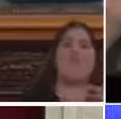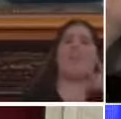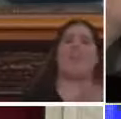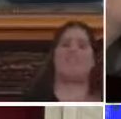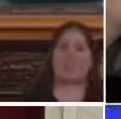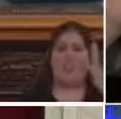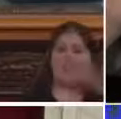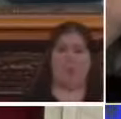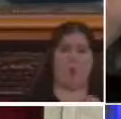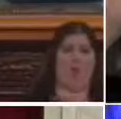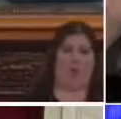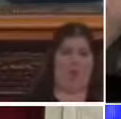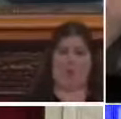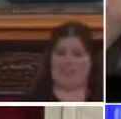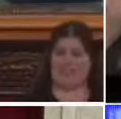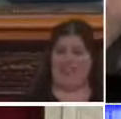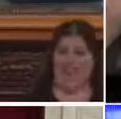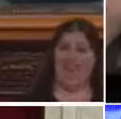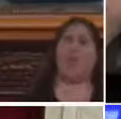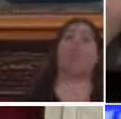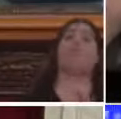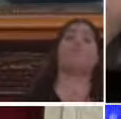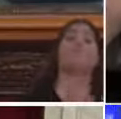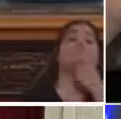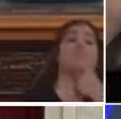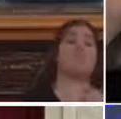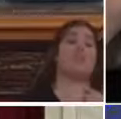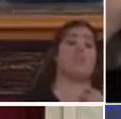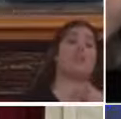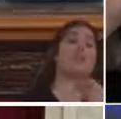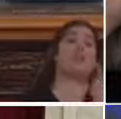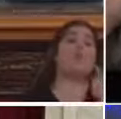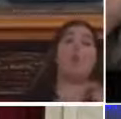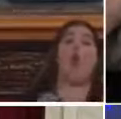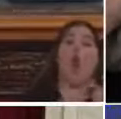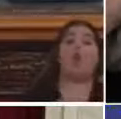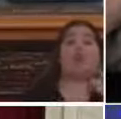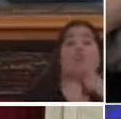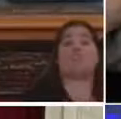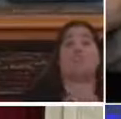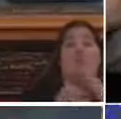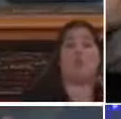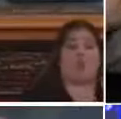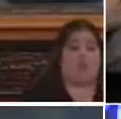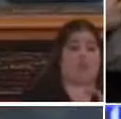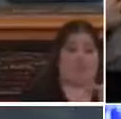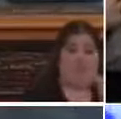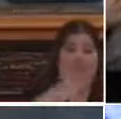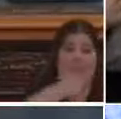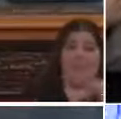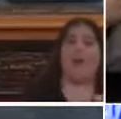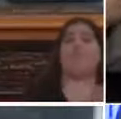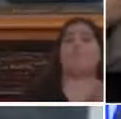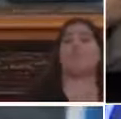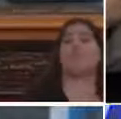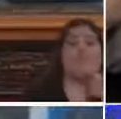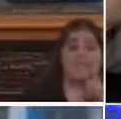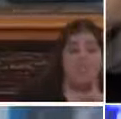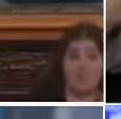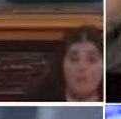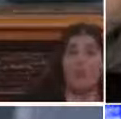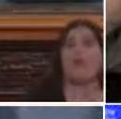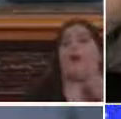una mina tiene 20 o 25 años de inversión, vas a tener de mínima. En algunos más incluso. Entonces, si vos tenés un DNU y no tenés una